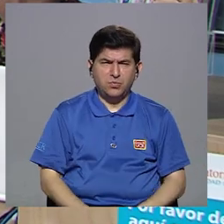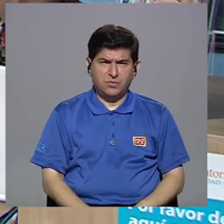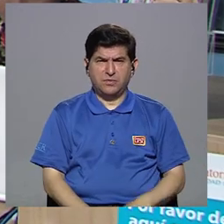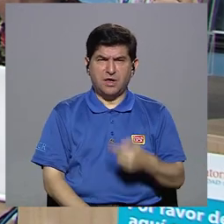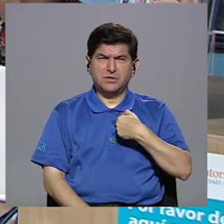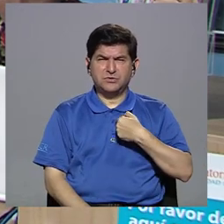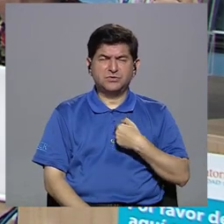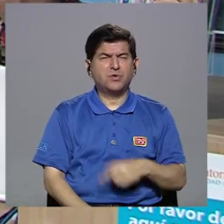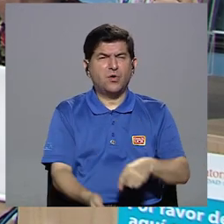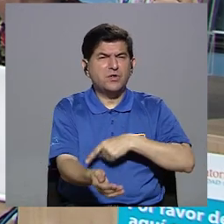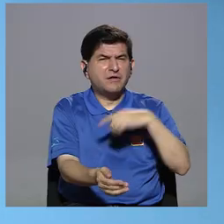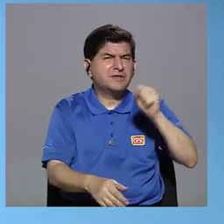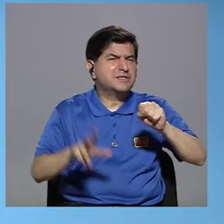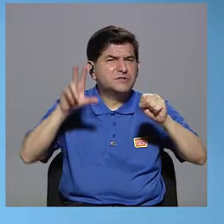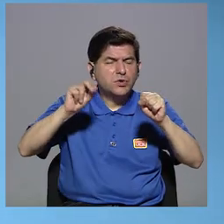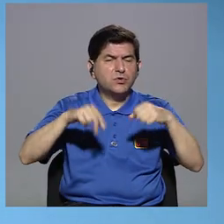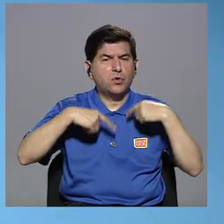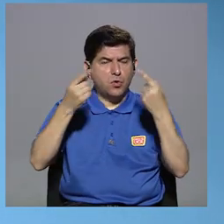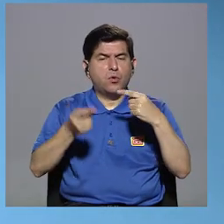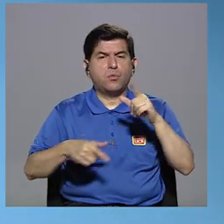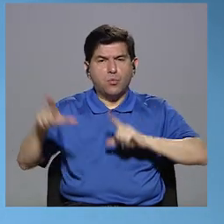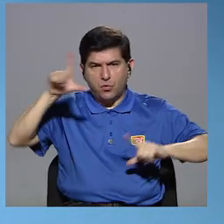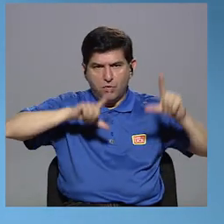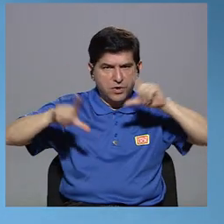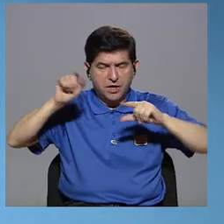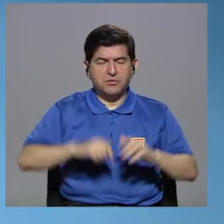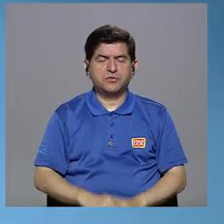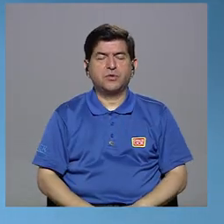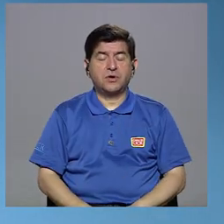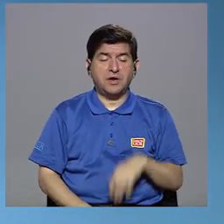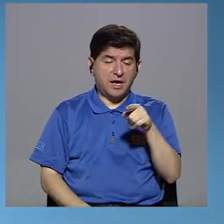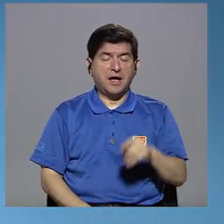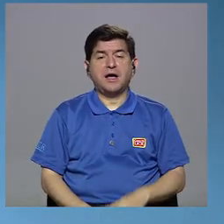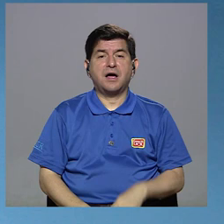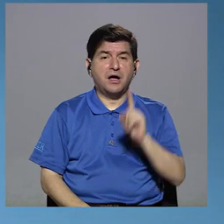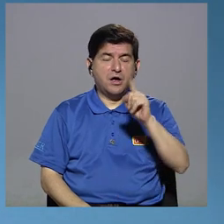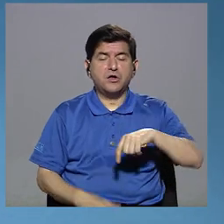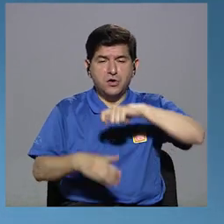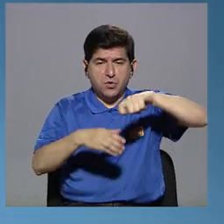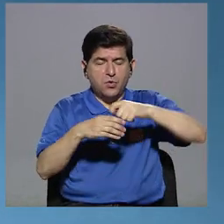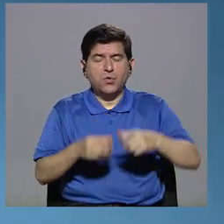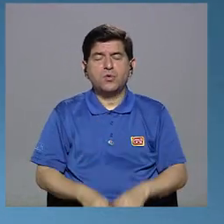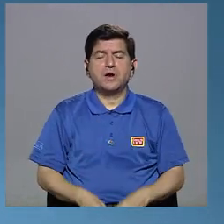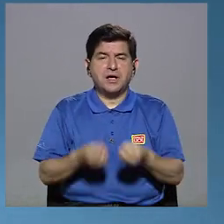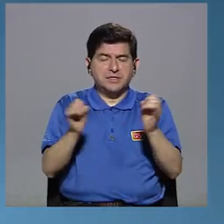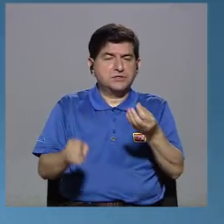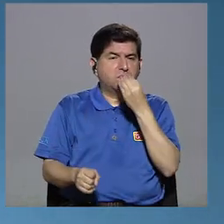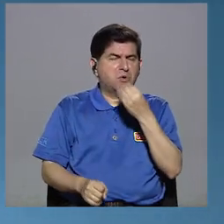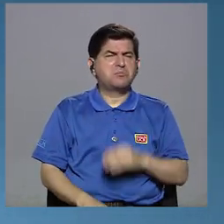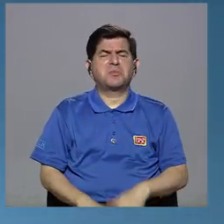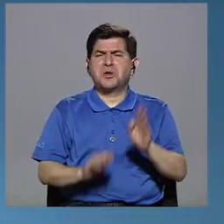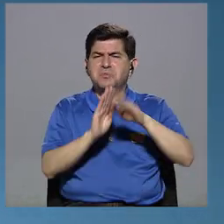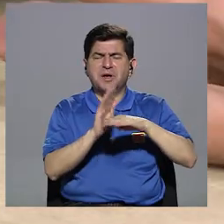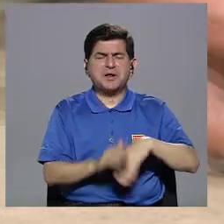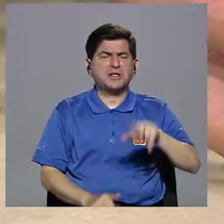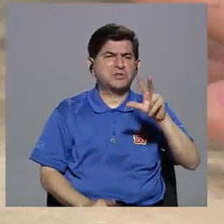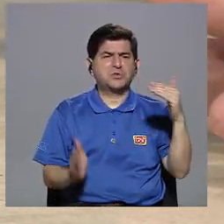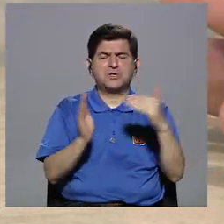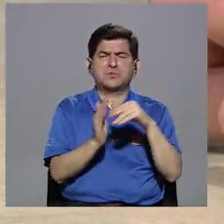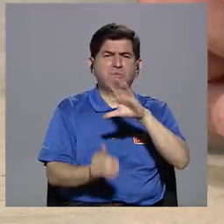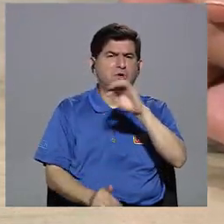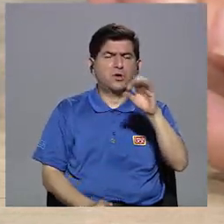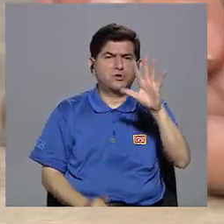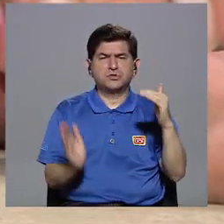tendremos diabetes o no voy a cualquier laboratorio una glicemia en ayunas separatismo vale como 2500 autonómicos donde esos